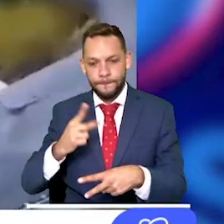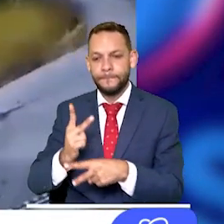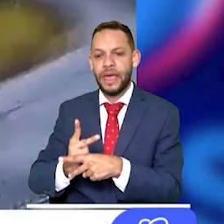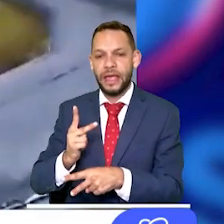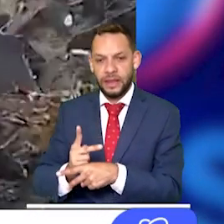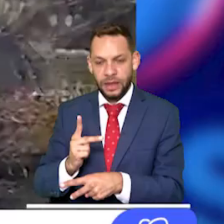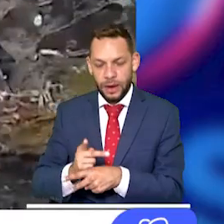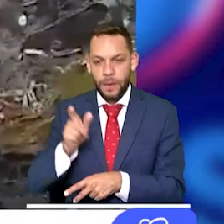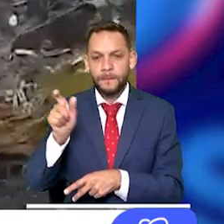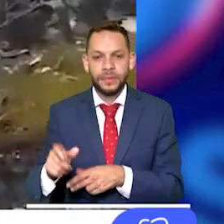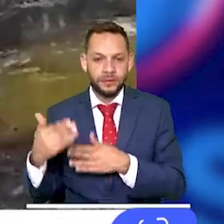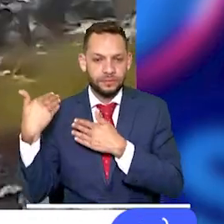militares en misiones humanitarias